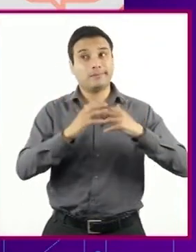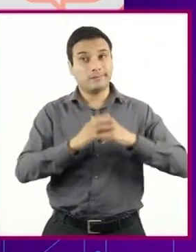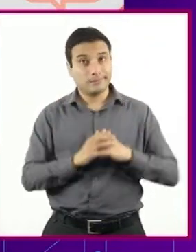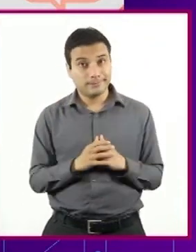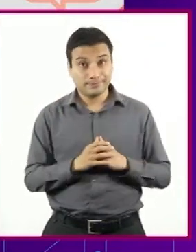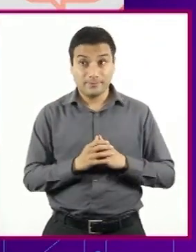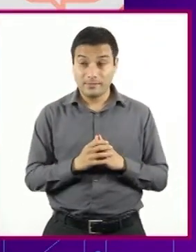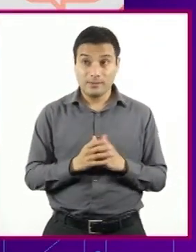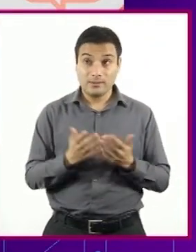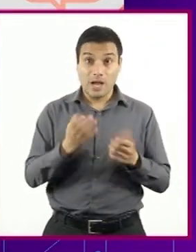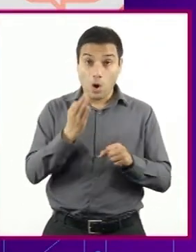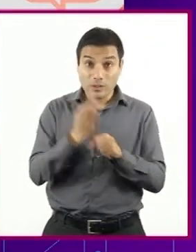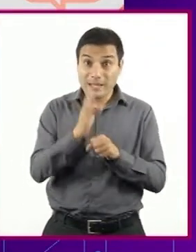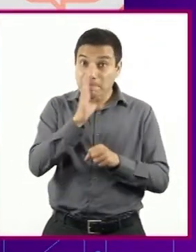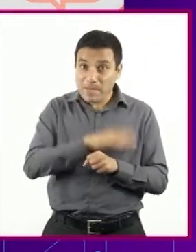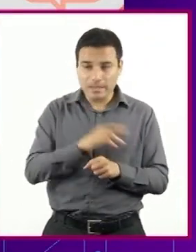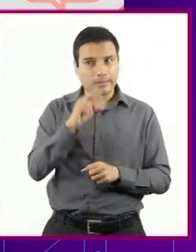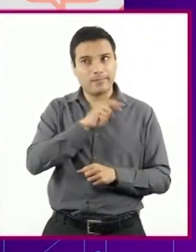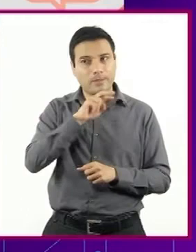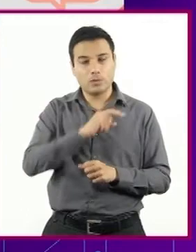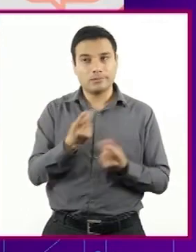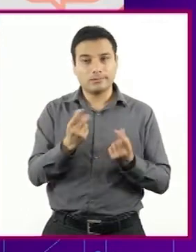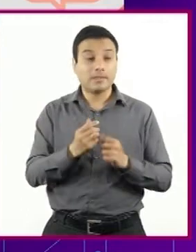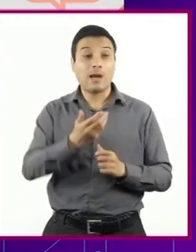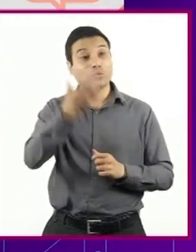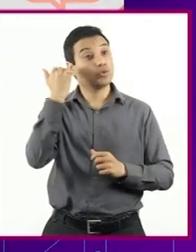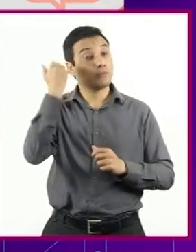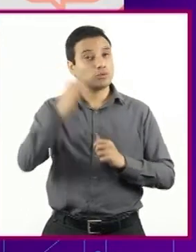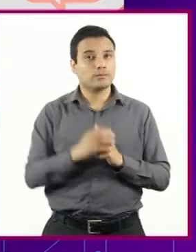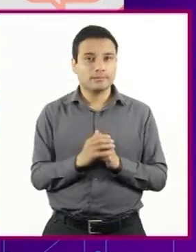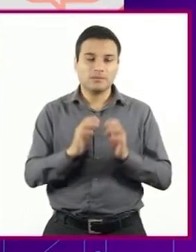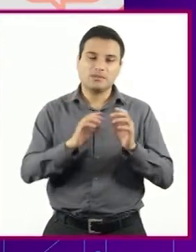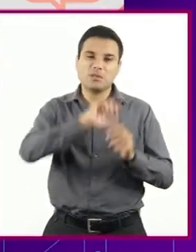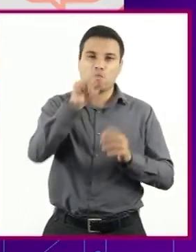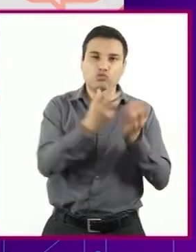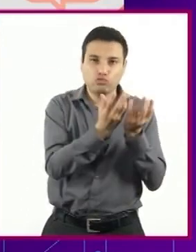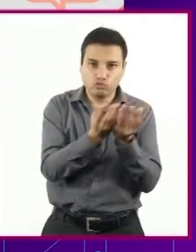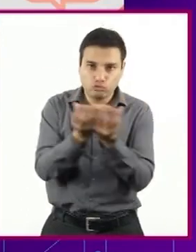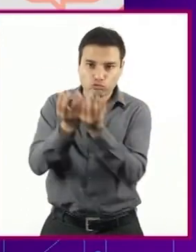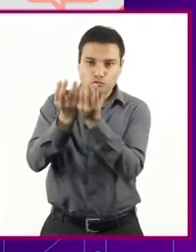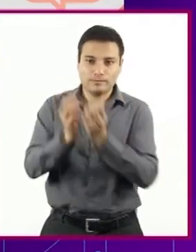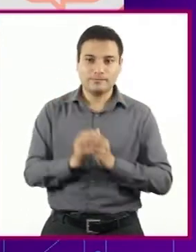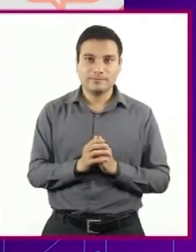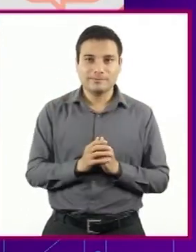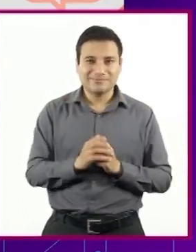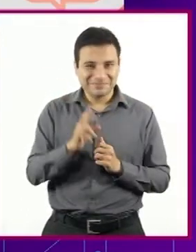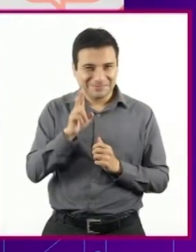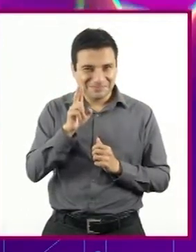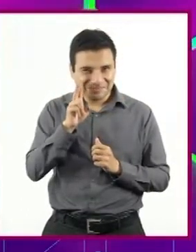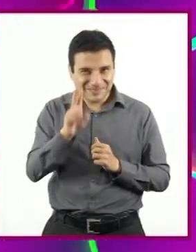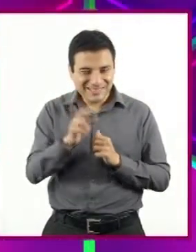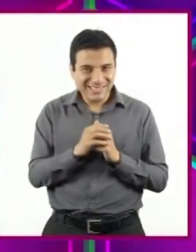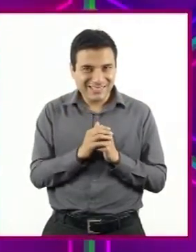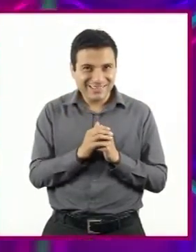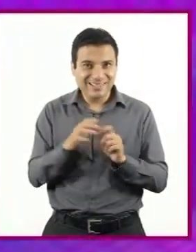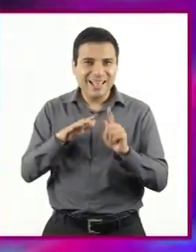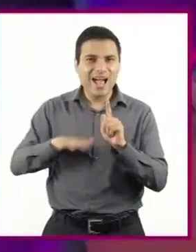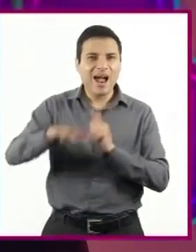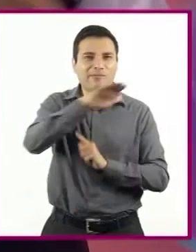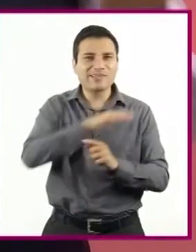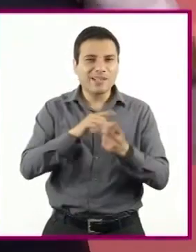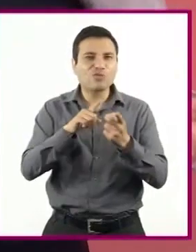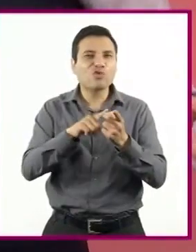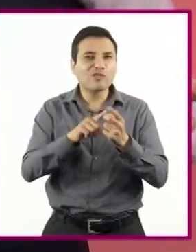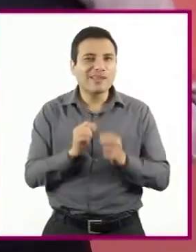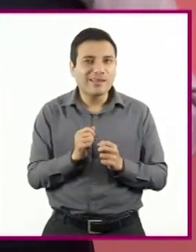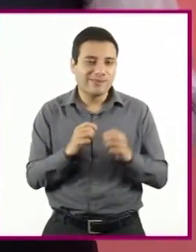paso darle prisa. Vámonos, doña Raquelito. Salen entre los puestos. Como se podrán haber dado cuenta, el ambiente donde se